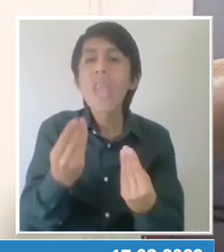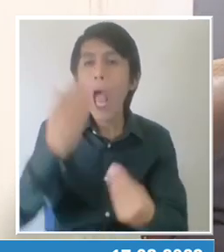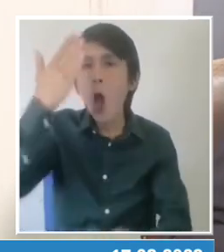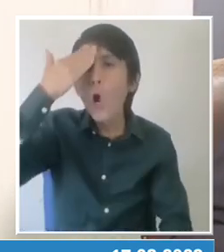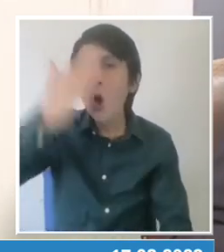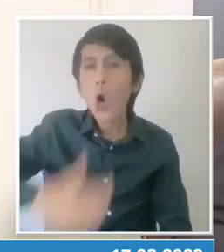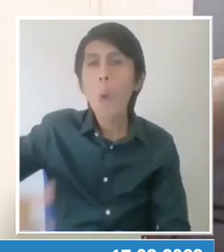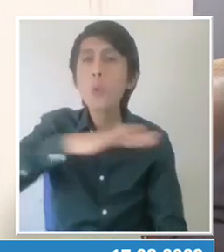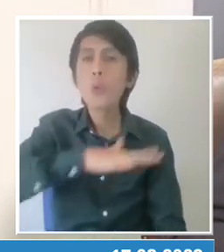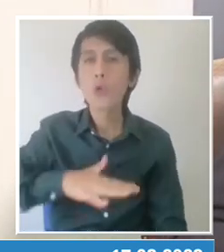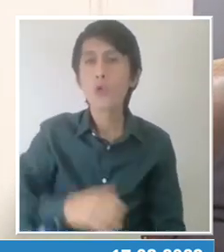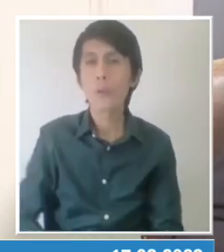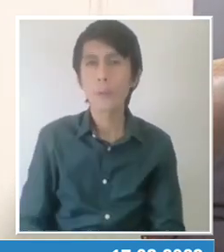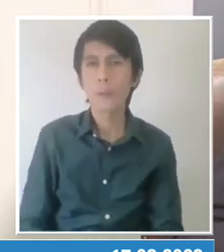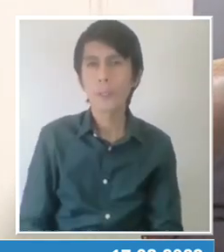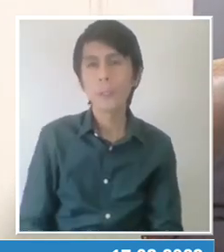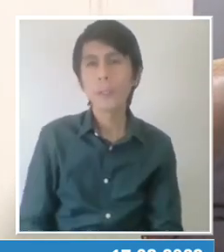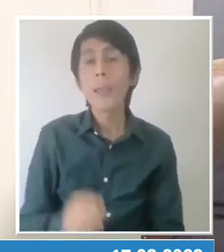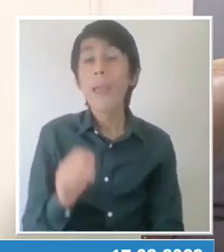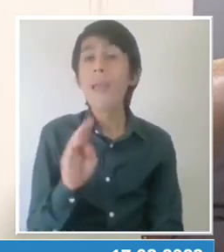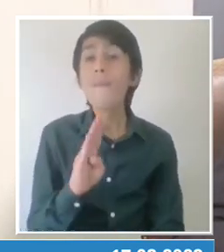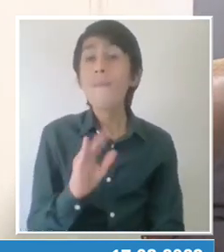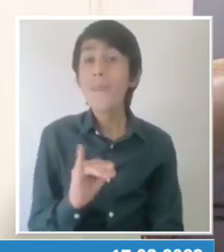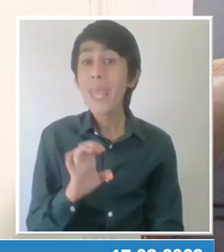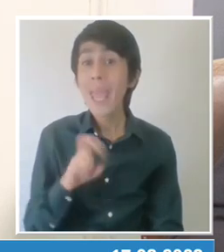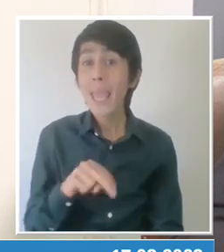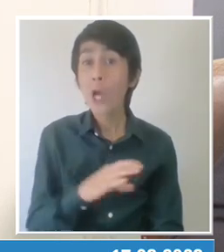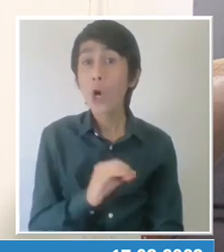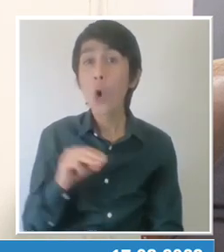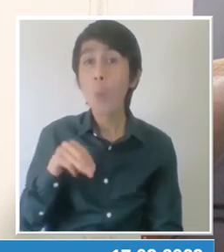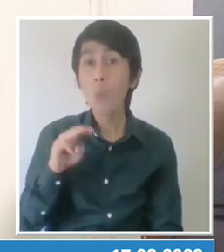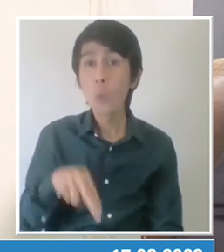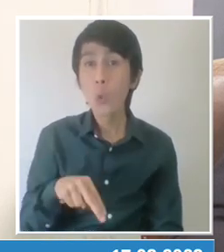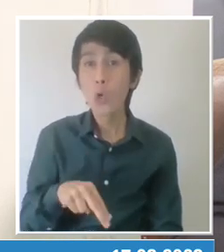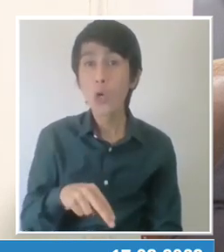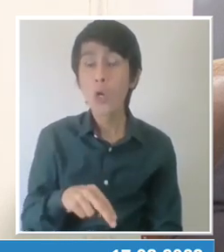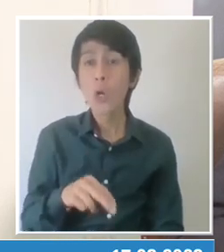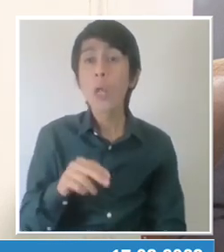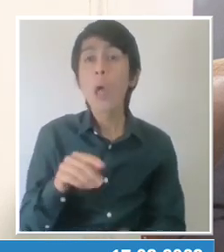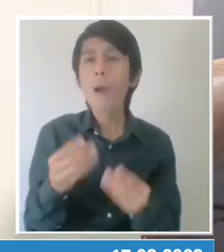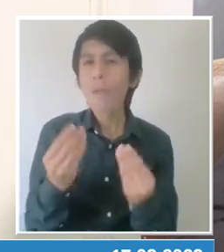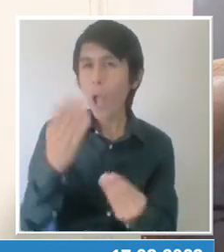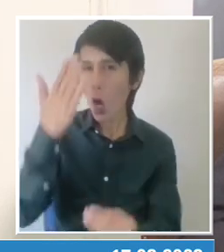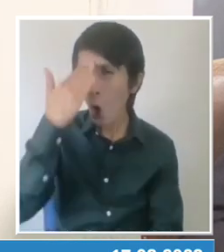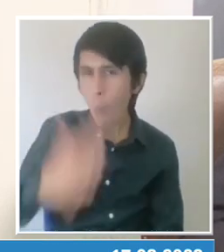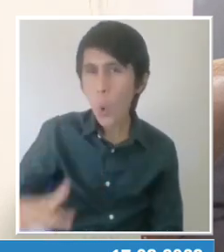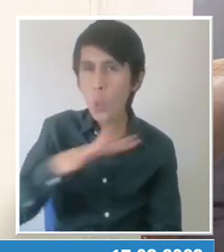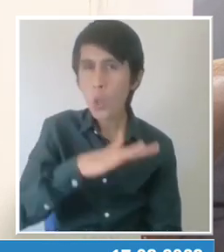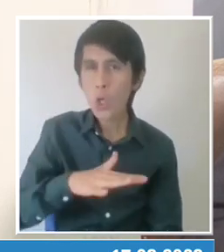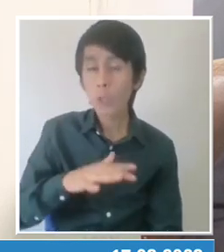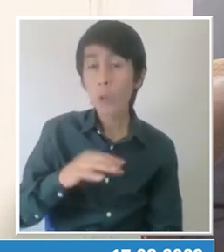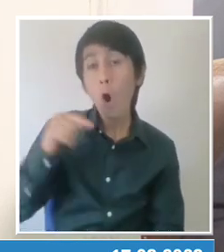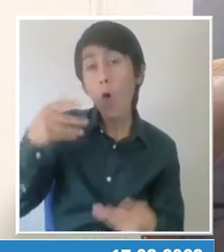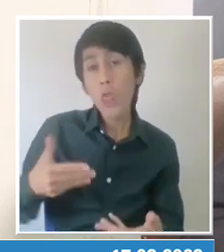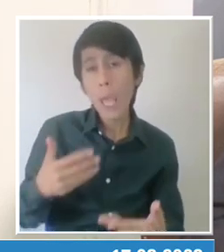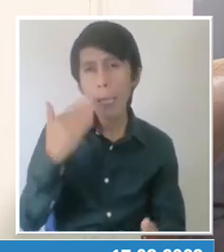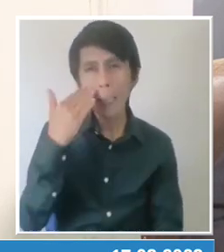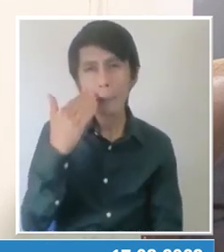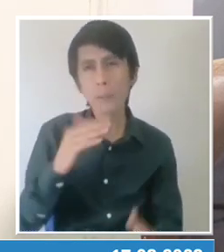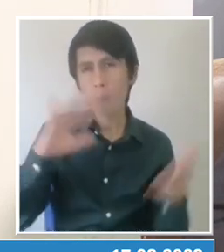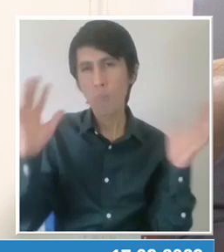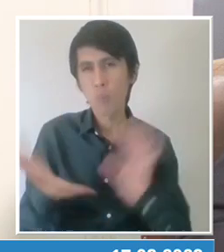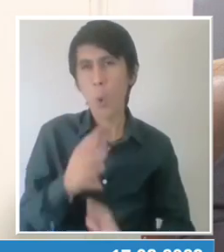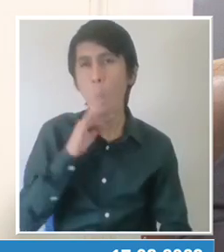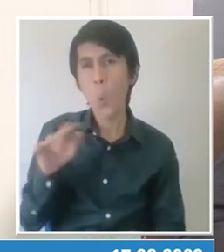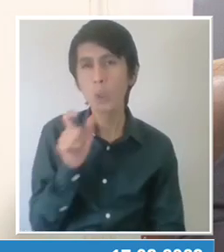El bien común es un concepto que hoy día es parte, diría yo, de un vocabulario mundial. No